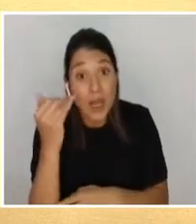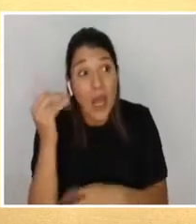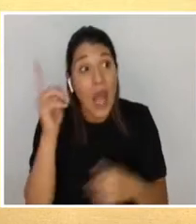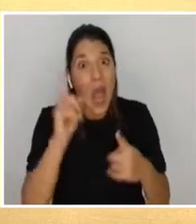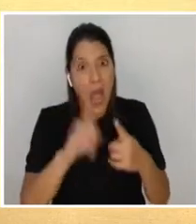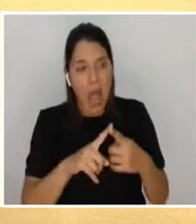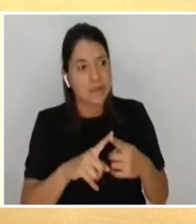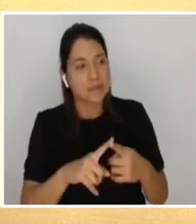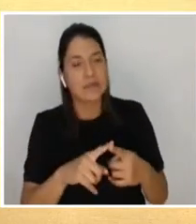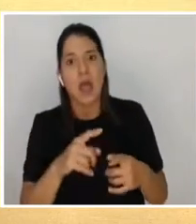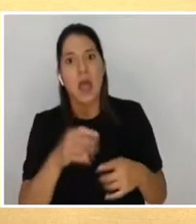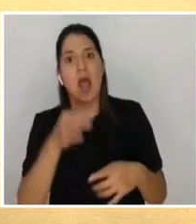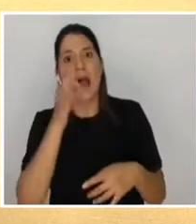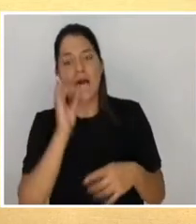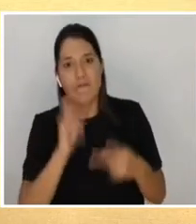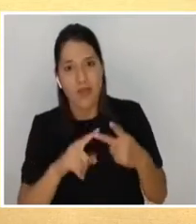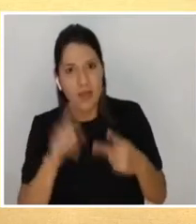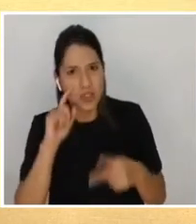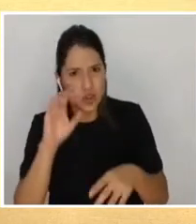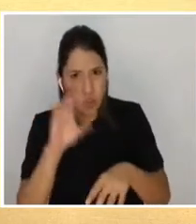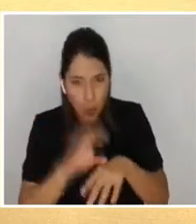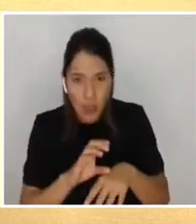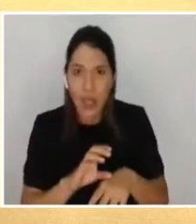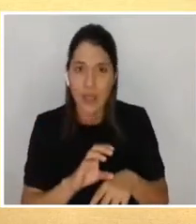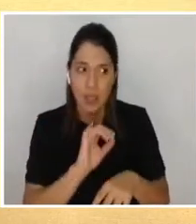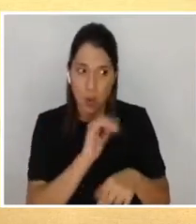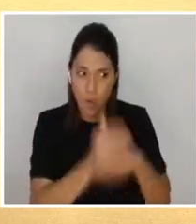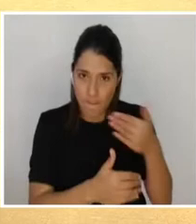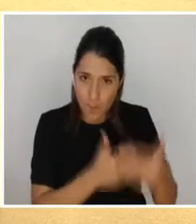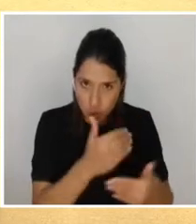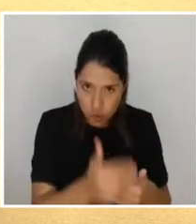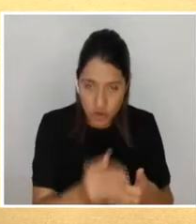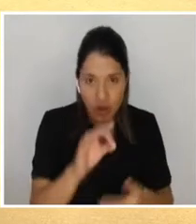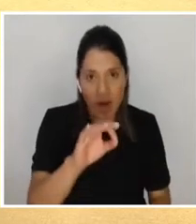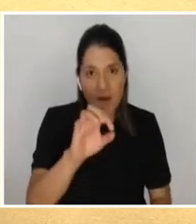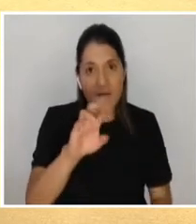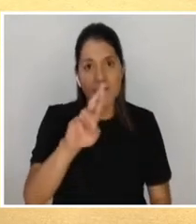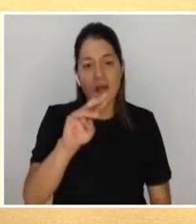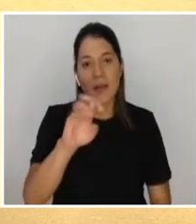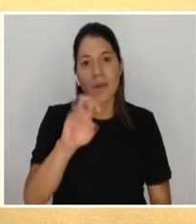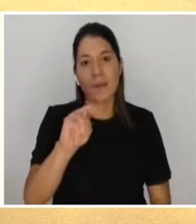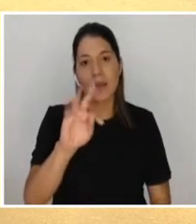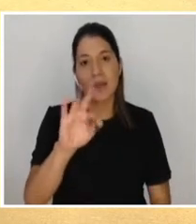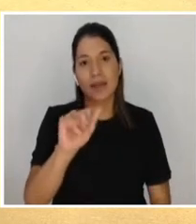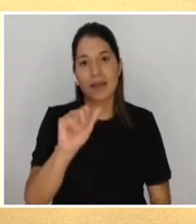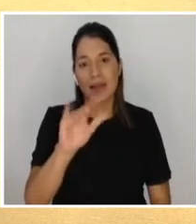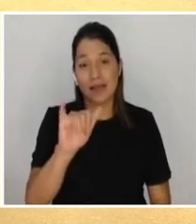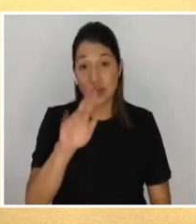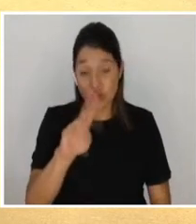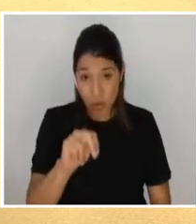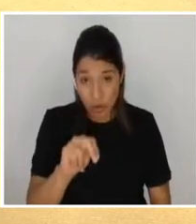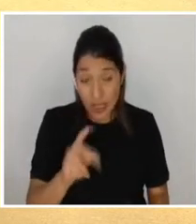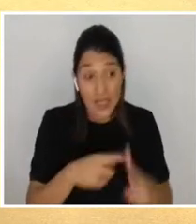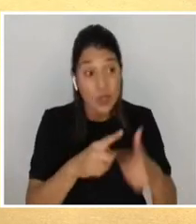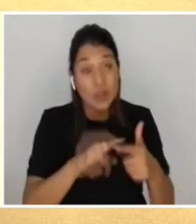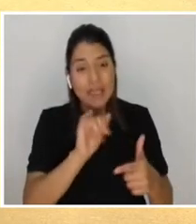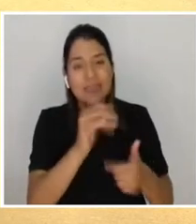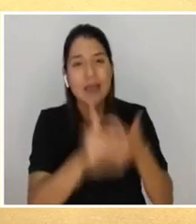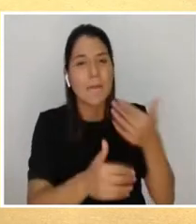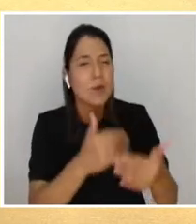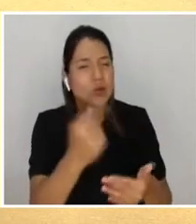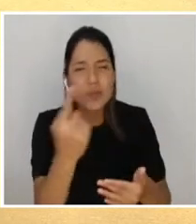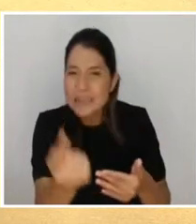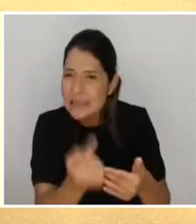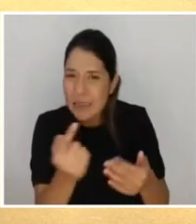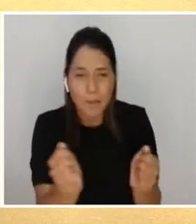chocolate, es un proceso de fermentación. Entonces, la fermentación siempre está con nosotros.